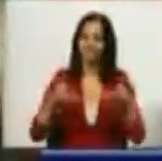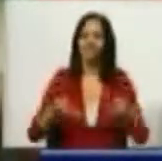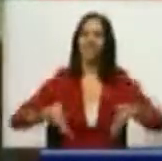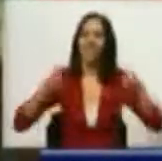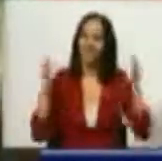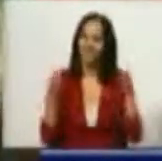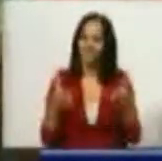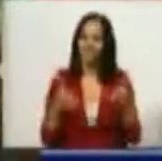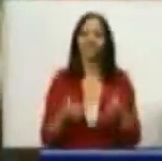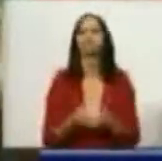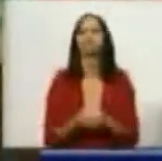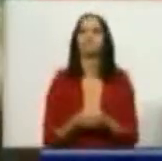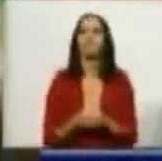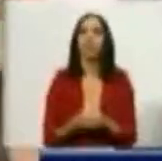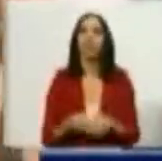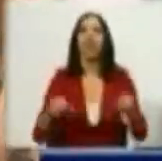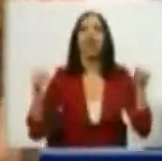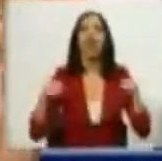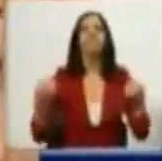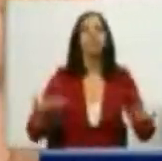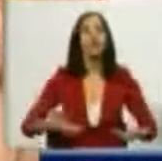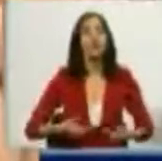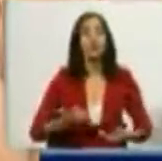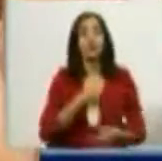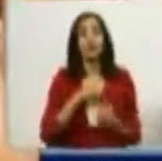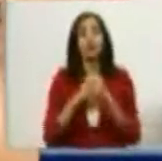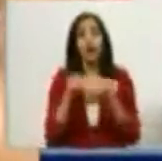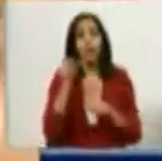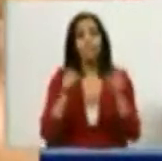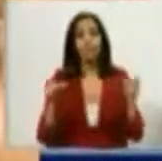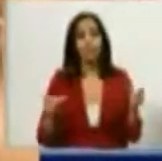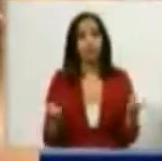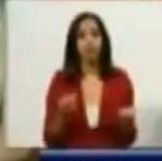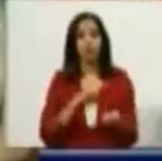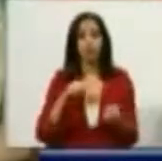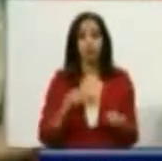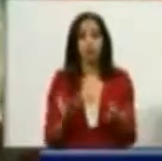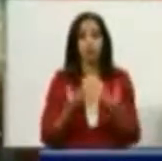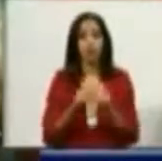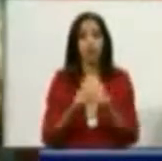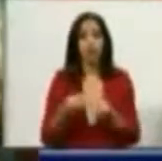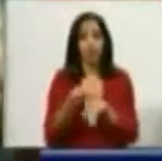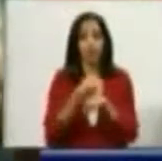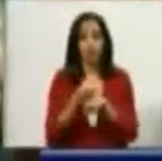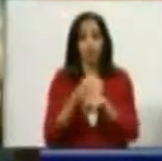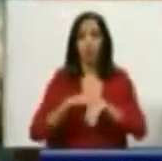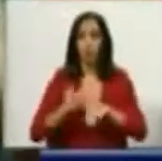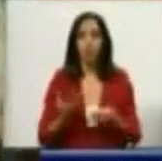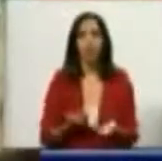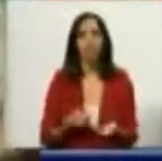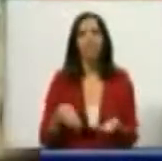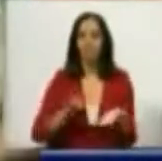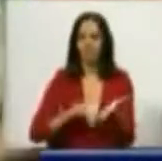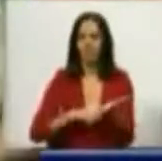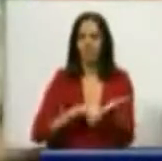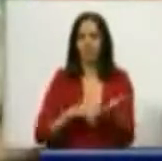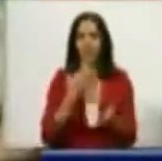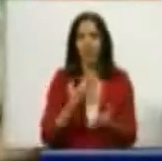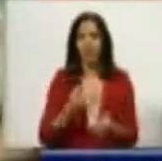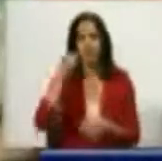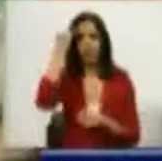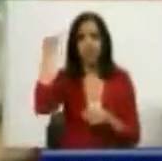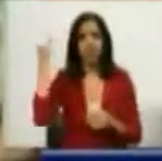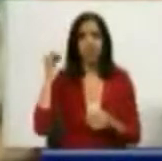esto es un esfuerzo de todo de todo lo que conformamos el gobierno porque realmente gracias a esa idea del